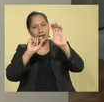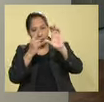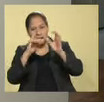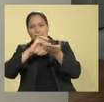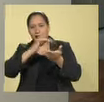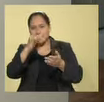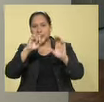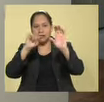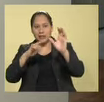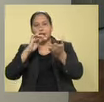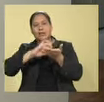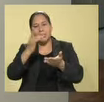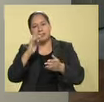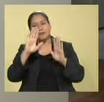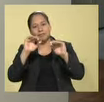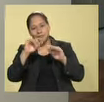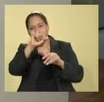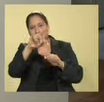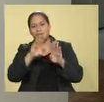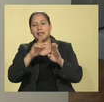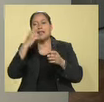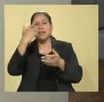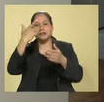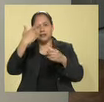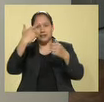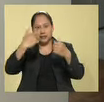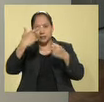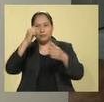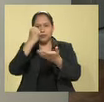21, gracias a tus ciudades y muchas gracias a Séptimo Sello por esta gran